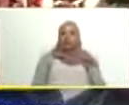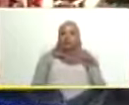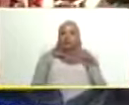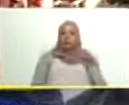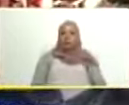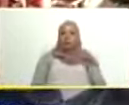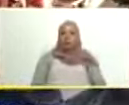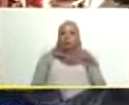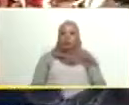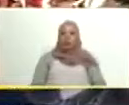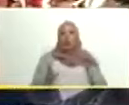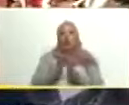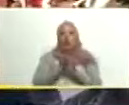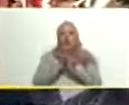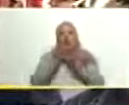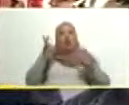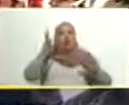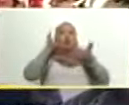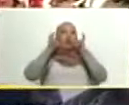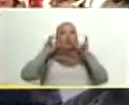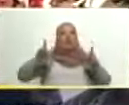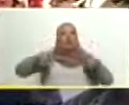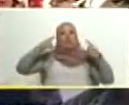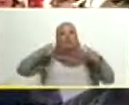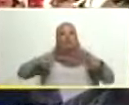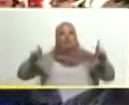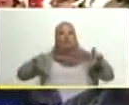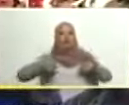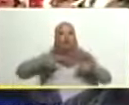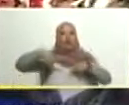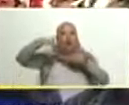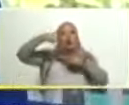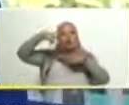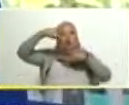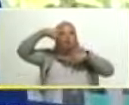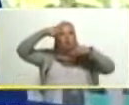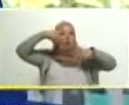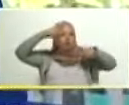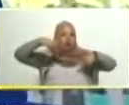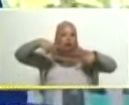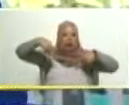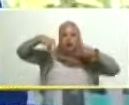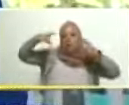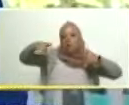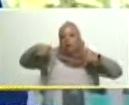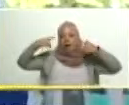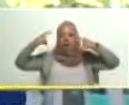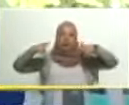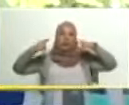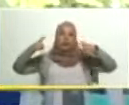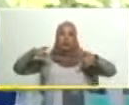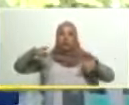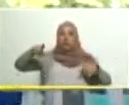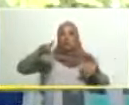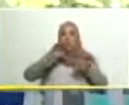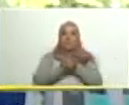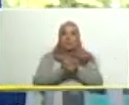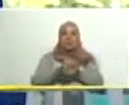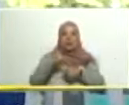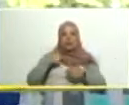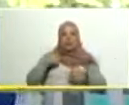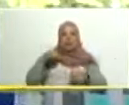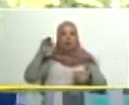Pónganle música a eso. Eso va para las redes. Ah, Pepe, y sales tú bailando con esa camisita